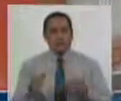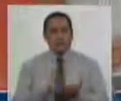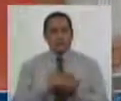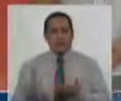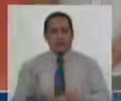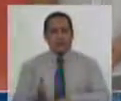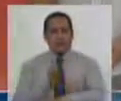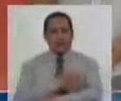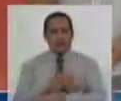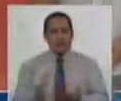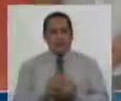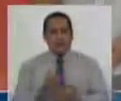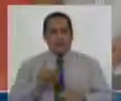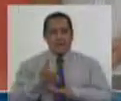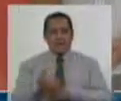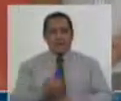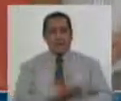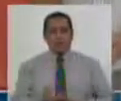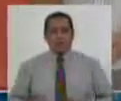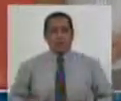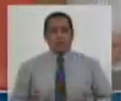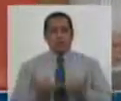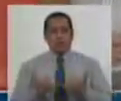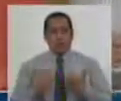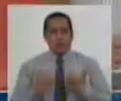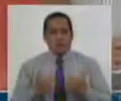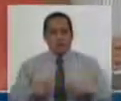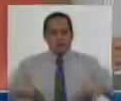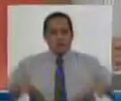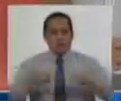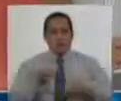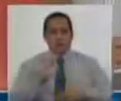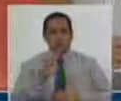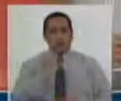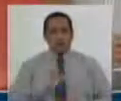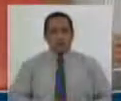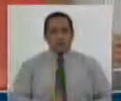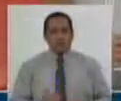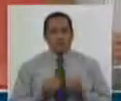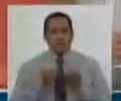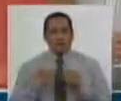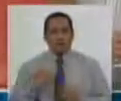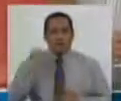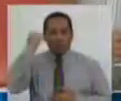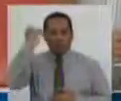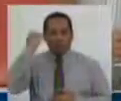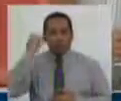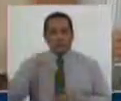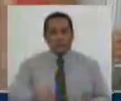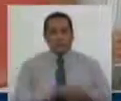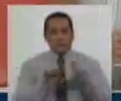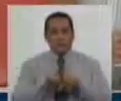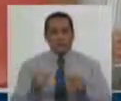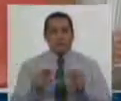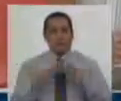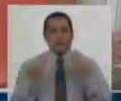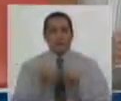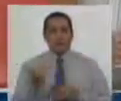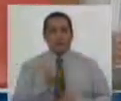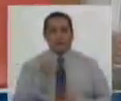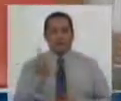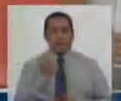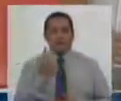existían antes que ingrese este gobierno y que hoy día los tienen ustedes para sus hijos, para nuestros adultos mayores y para la familia en